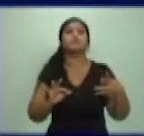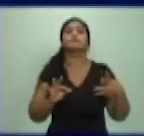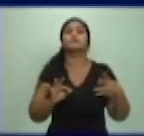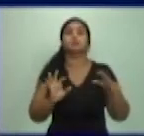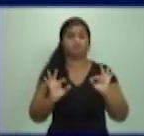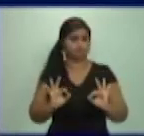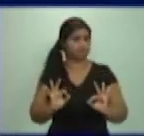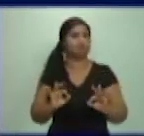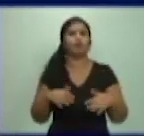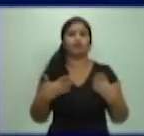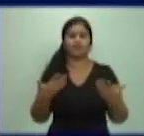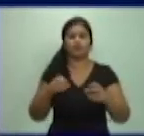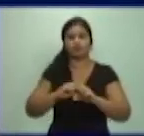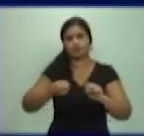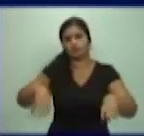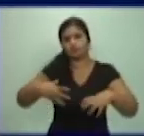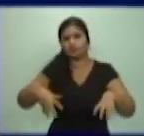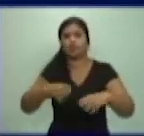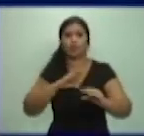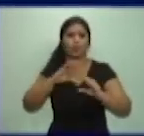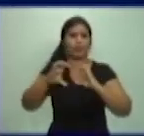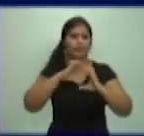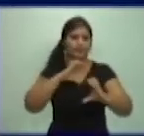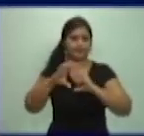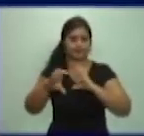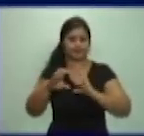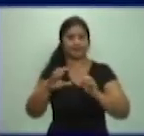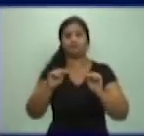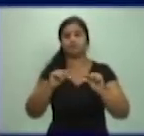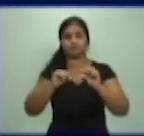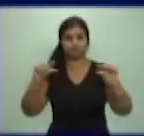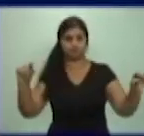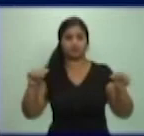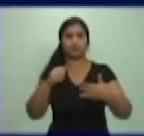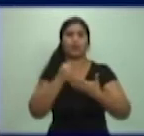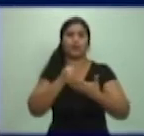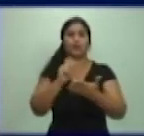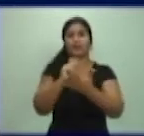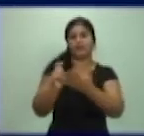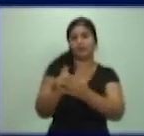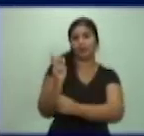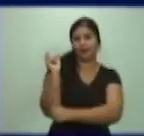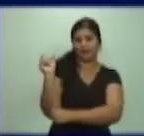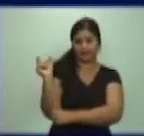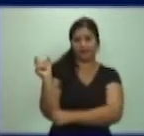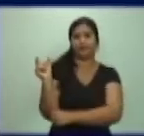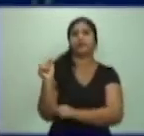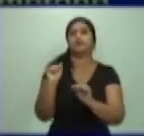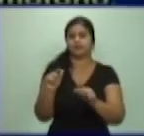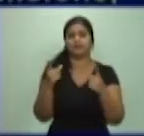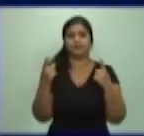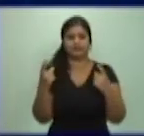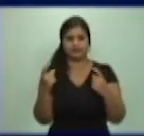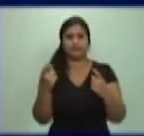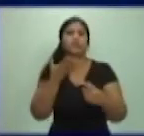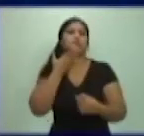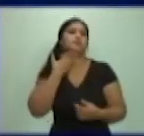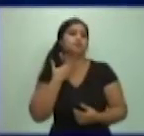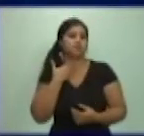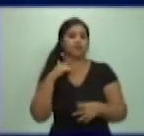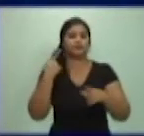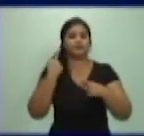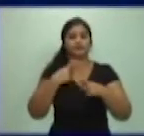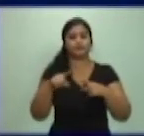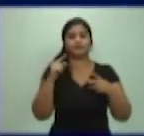supuesto con una situación comunicativa, con un enunciado que los ayude, por supuesto, a escribir la palabra derivada que se quiere.